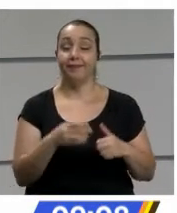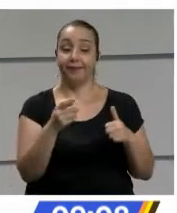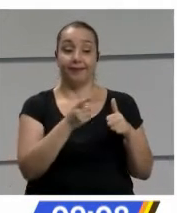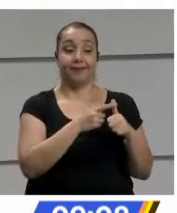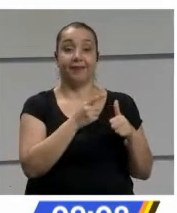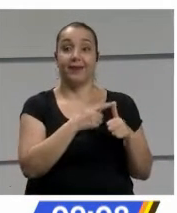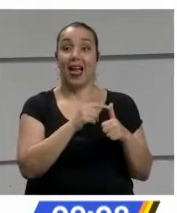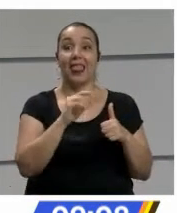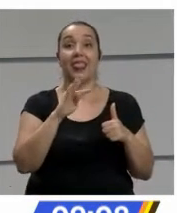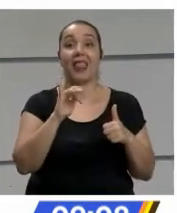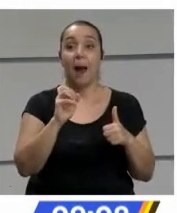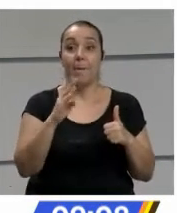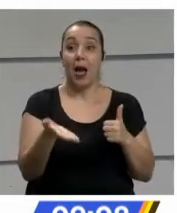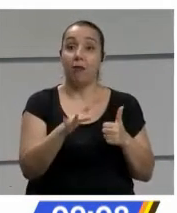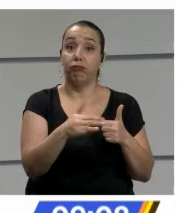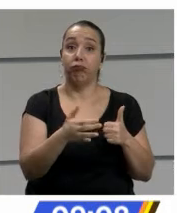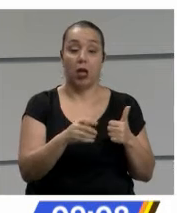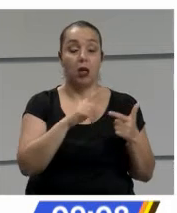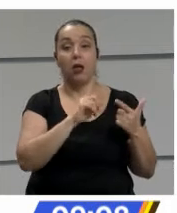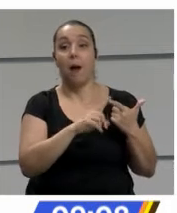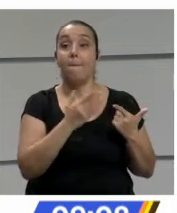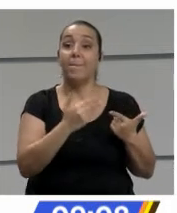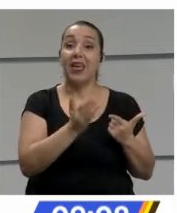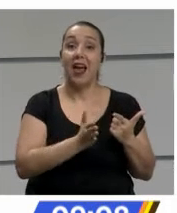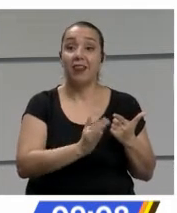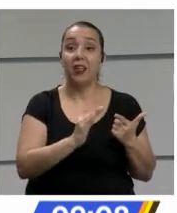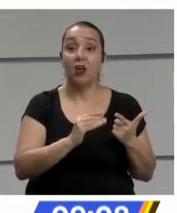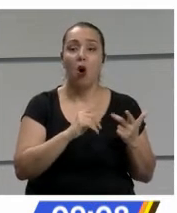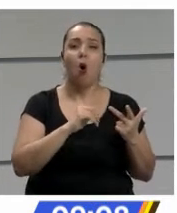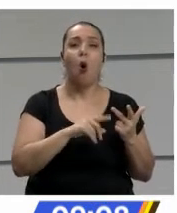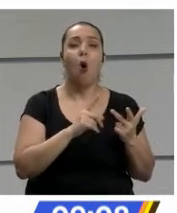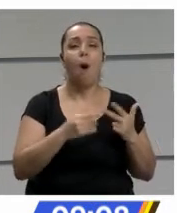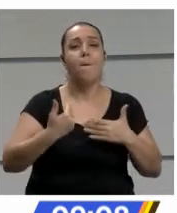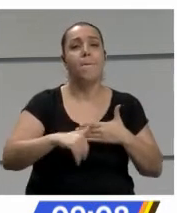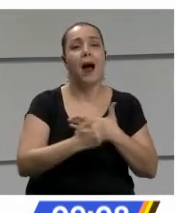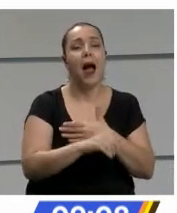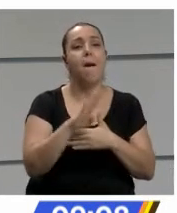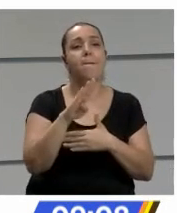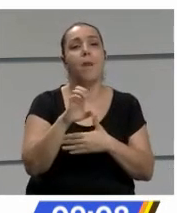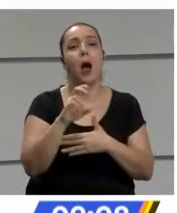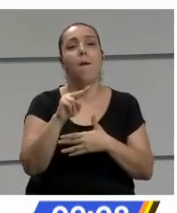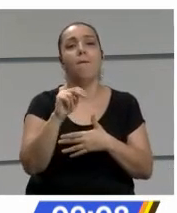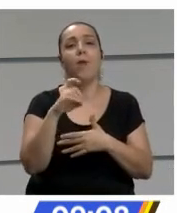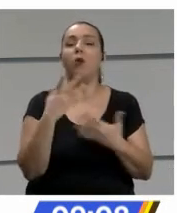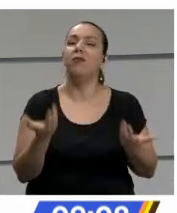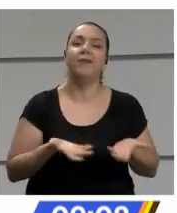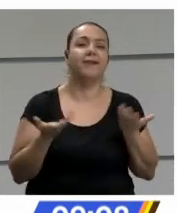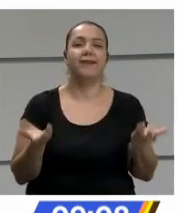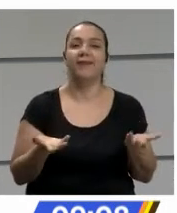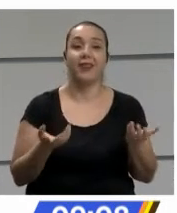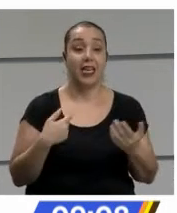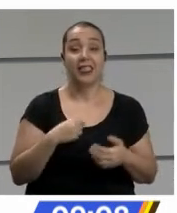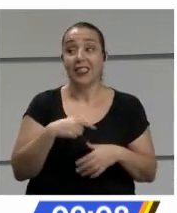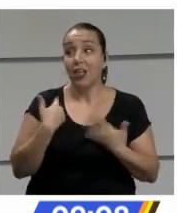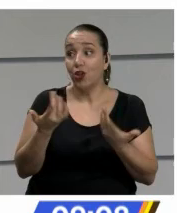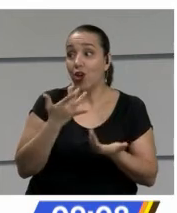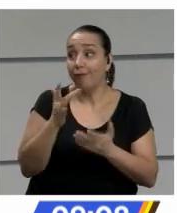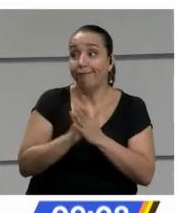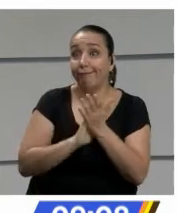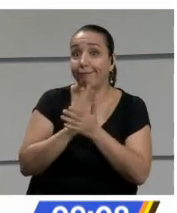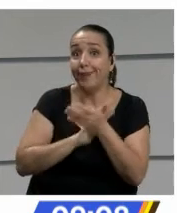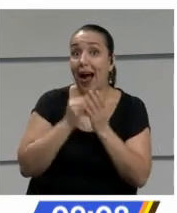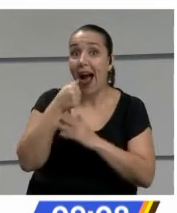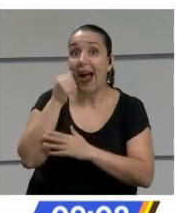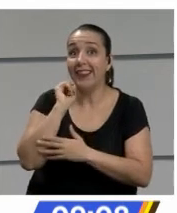Ajá. ¿Tamal, picadillo o pambón? Yo lo disfruté el día de ayer aquí.